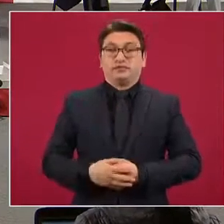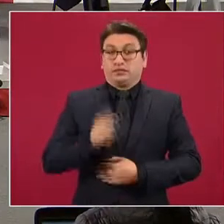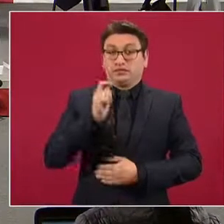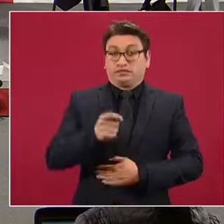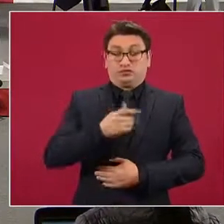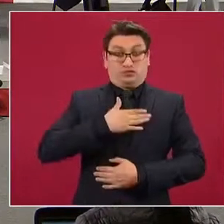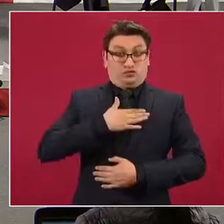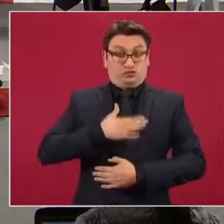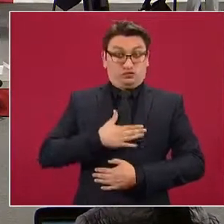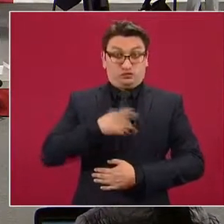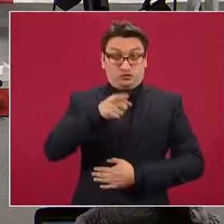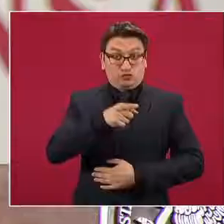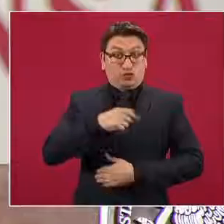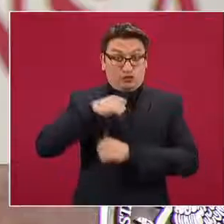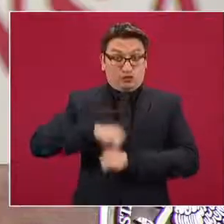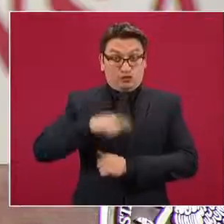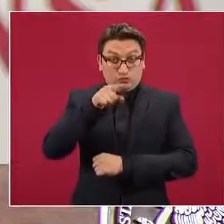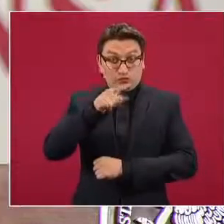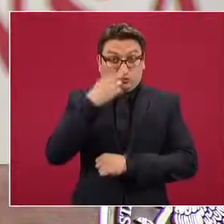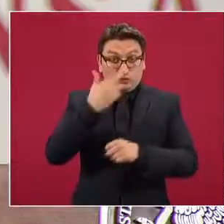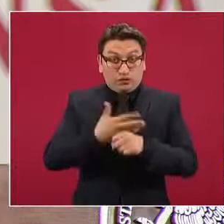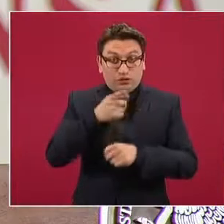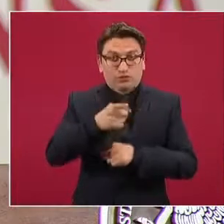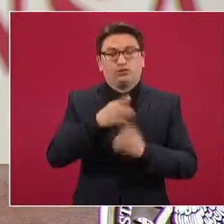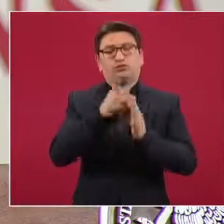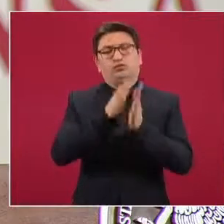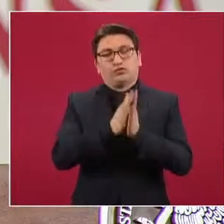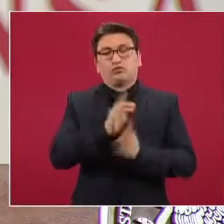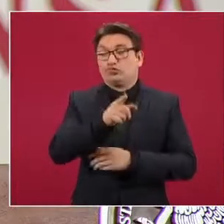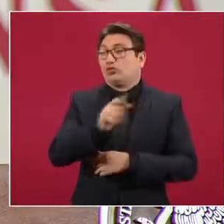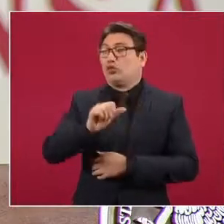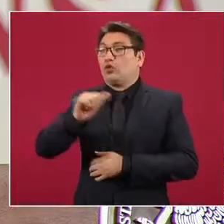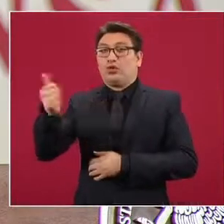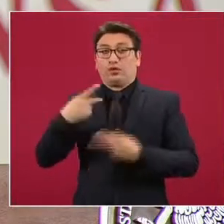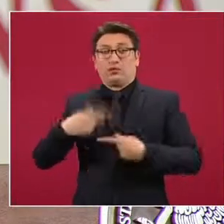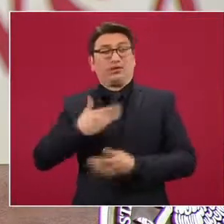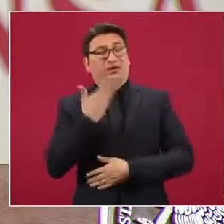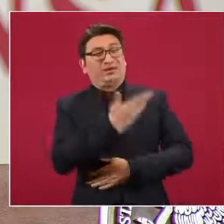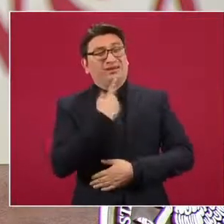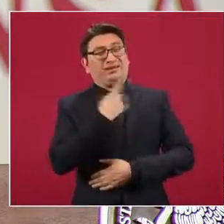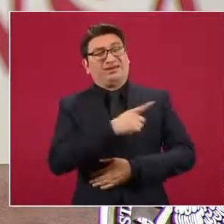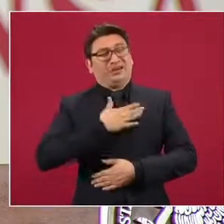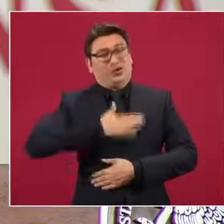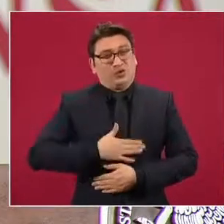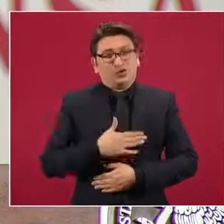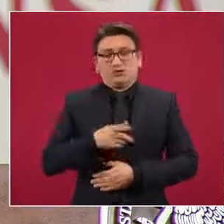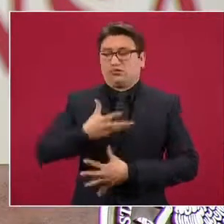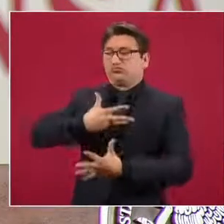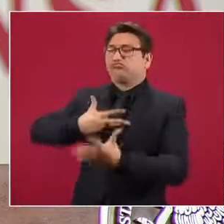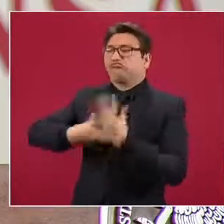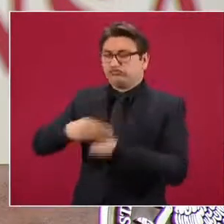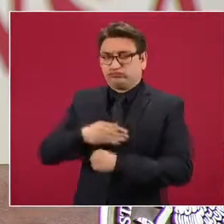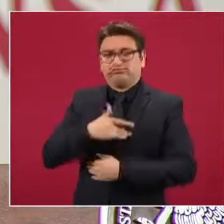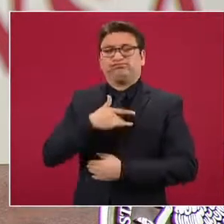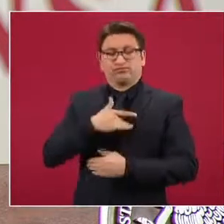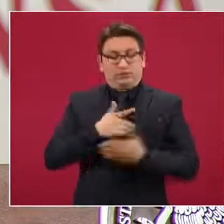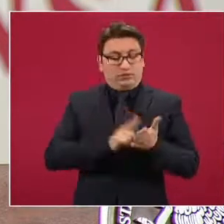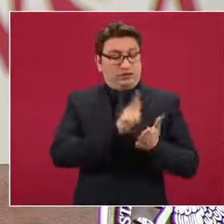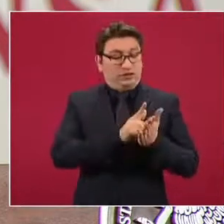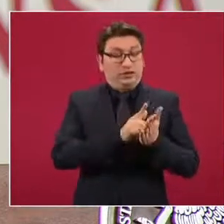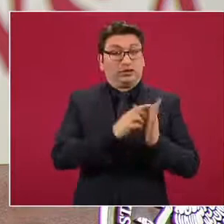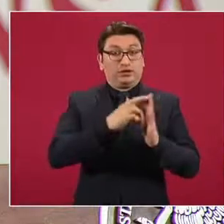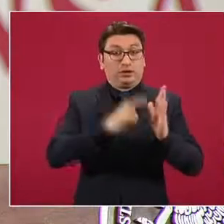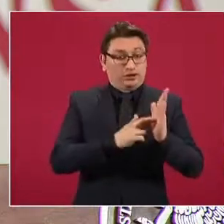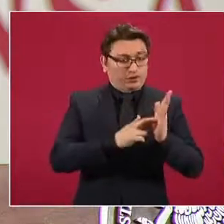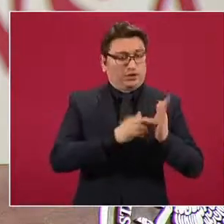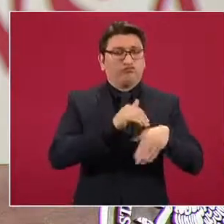justicia depende de ti, procura ponerte en el lugar de quienes la reclaman y de actuar apegado a leyes y reglamentos y